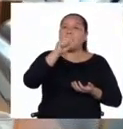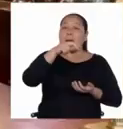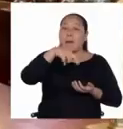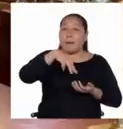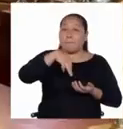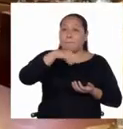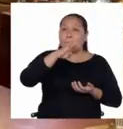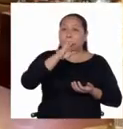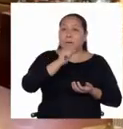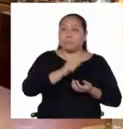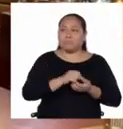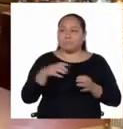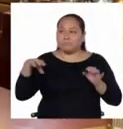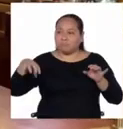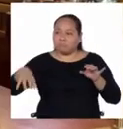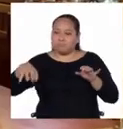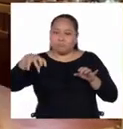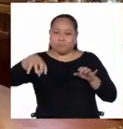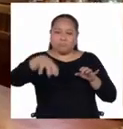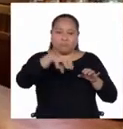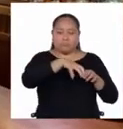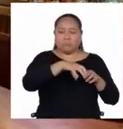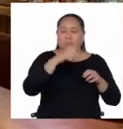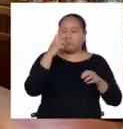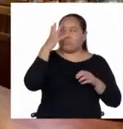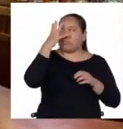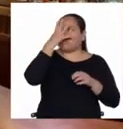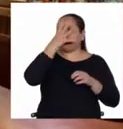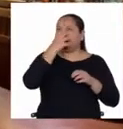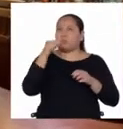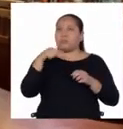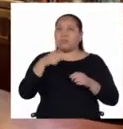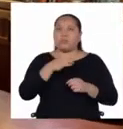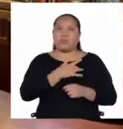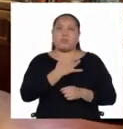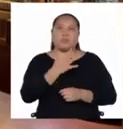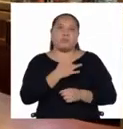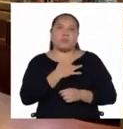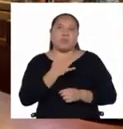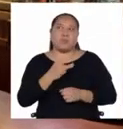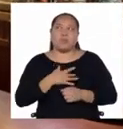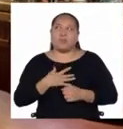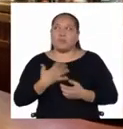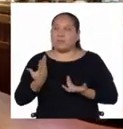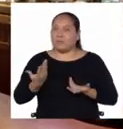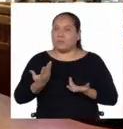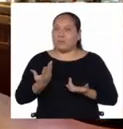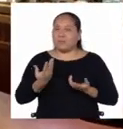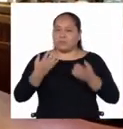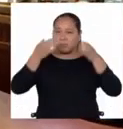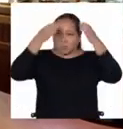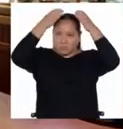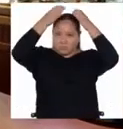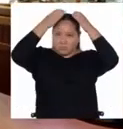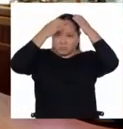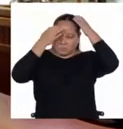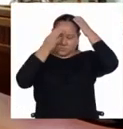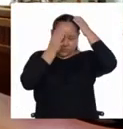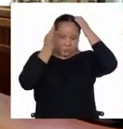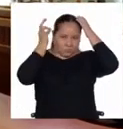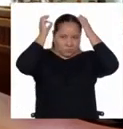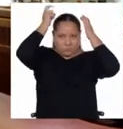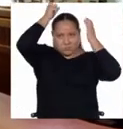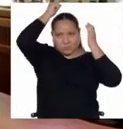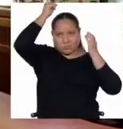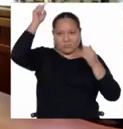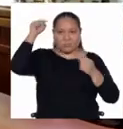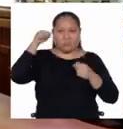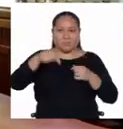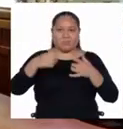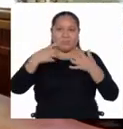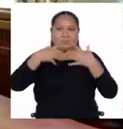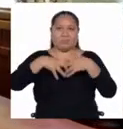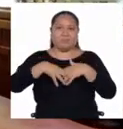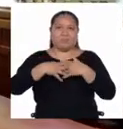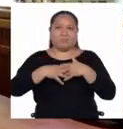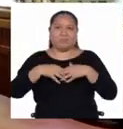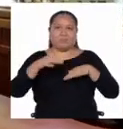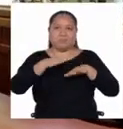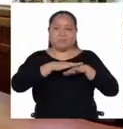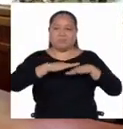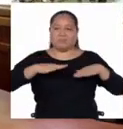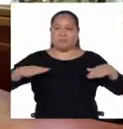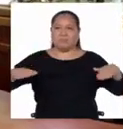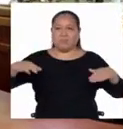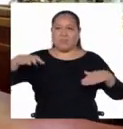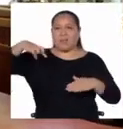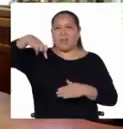fin. Yo siento que estamos viajando como unos reyes incas a bordo del Belmont Hiram Bingham de Perú